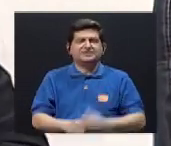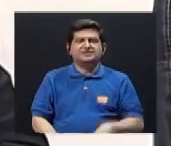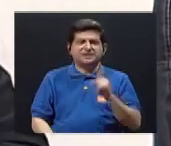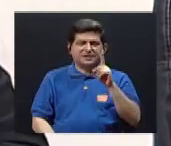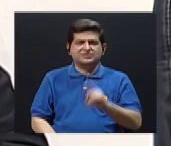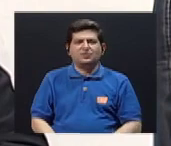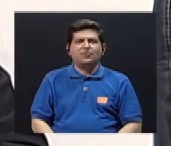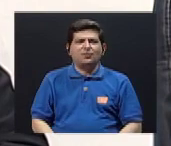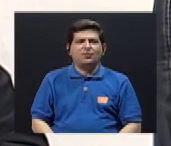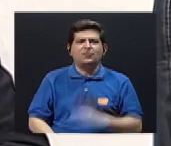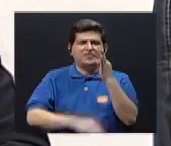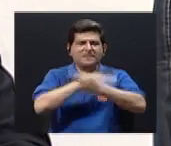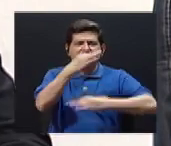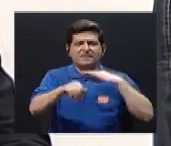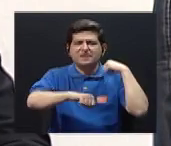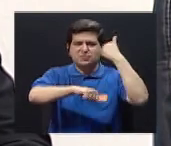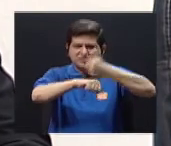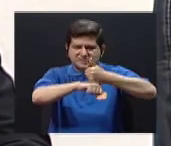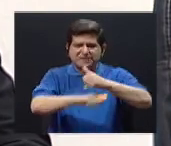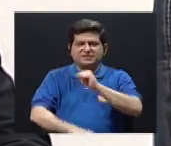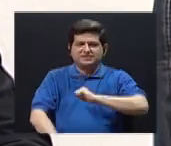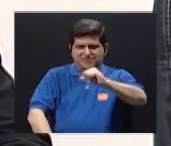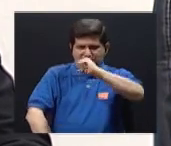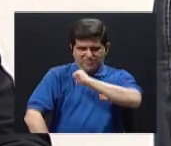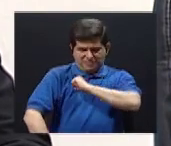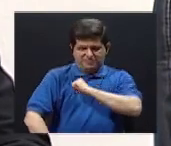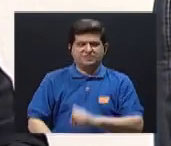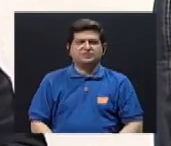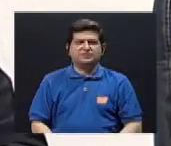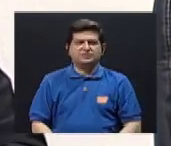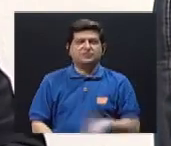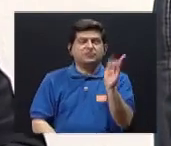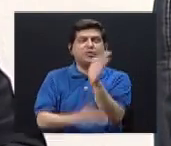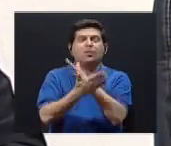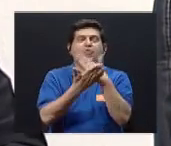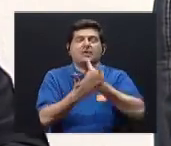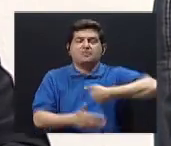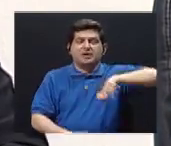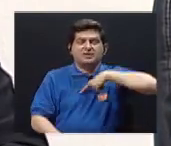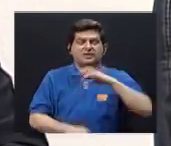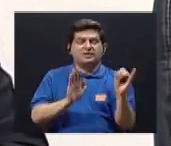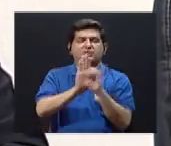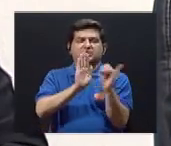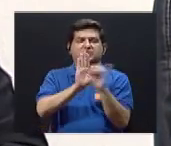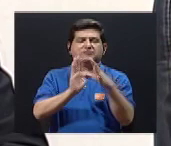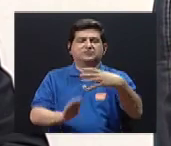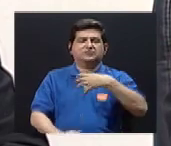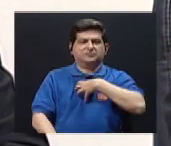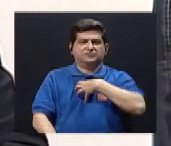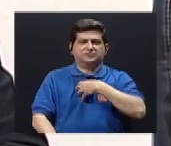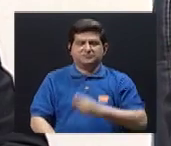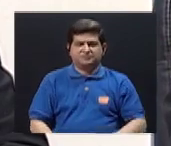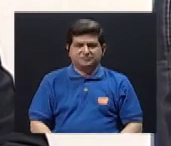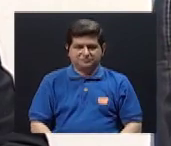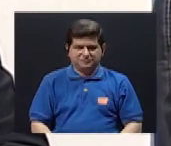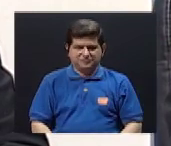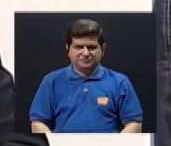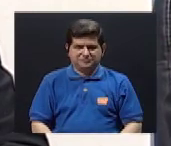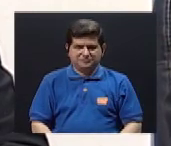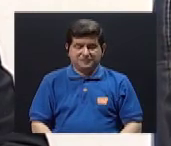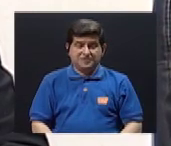bien un arquetipo de actitudes, una parte de nuestra idiosincrasia, de la